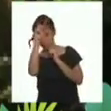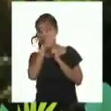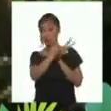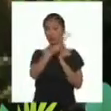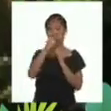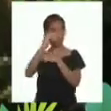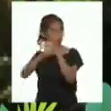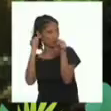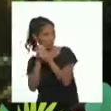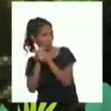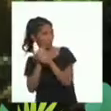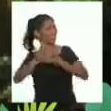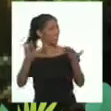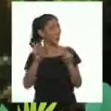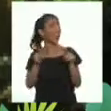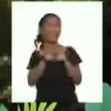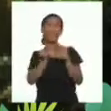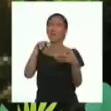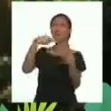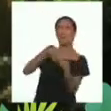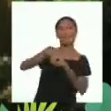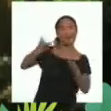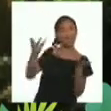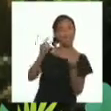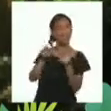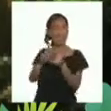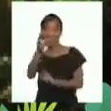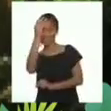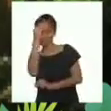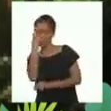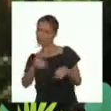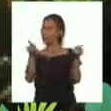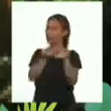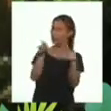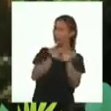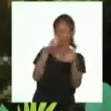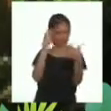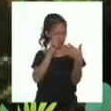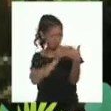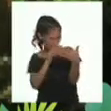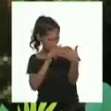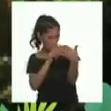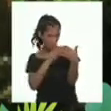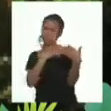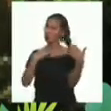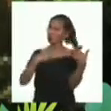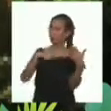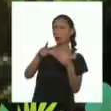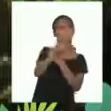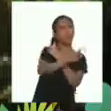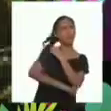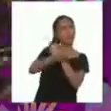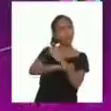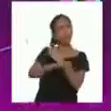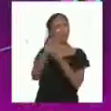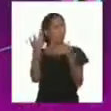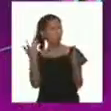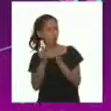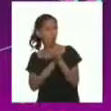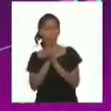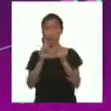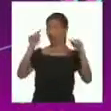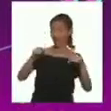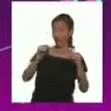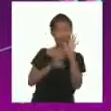bicentenario y por qué lo celebramos. Pero también hemos visto que hay cosas en las que podemos seguir mejorando como país. Este afiche tiene